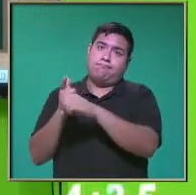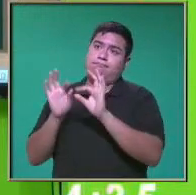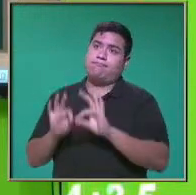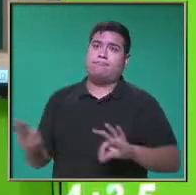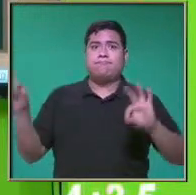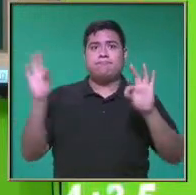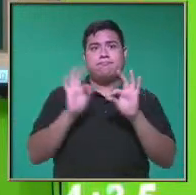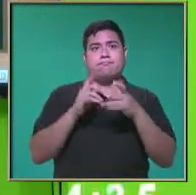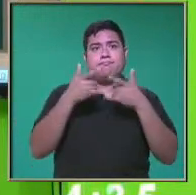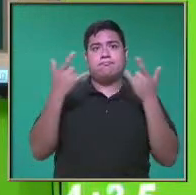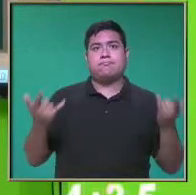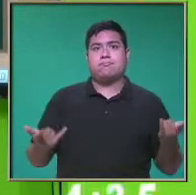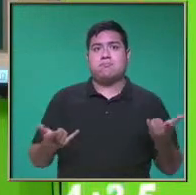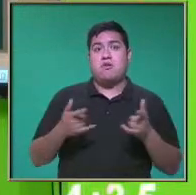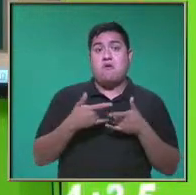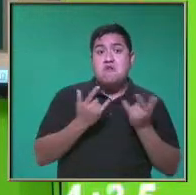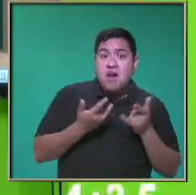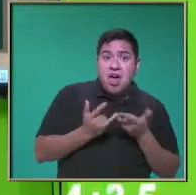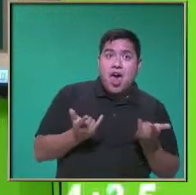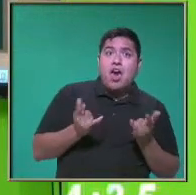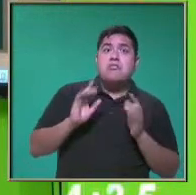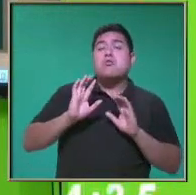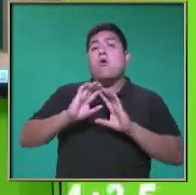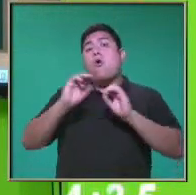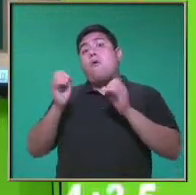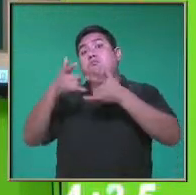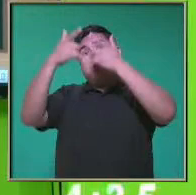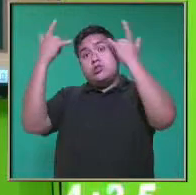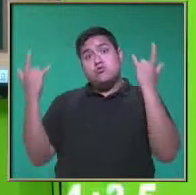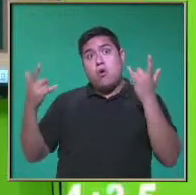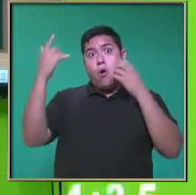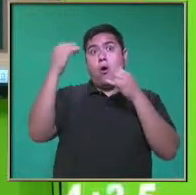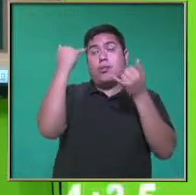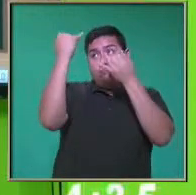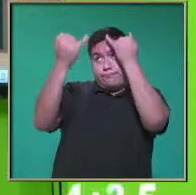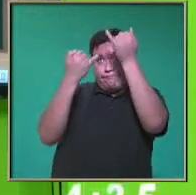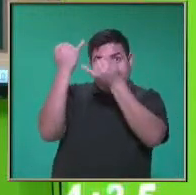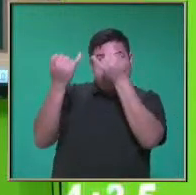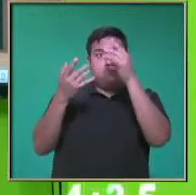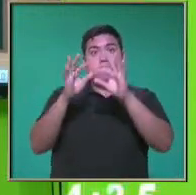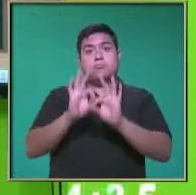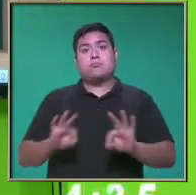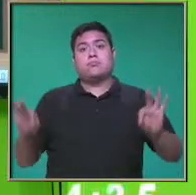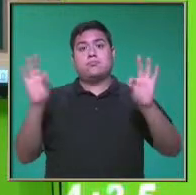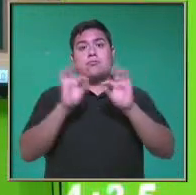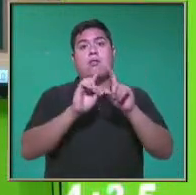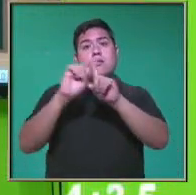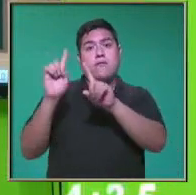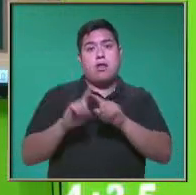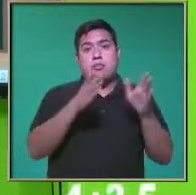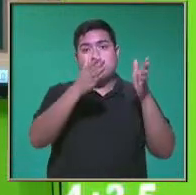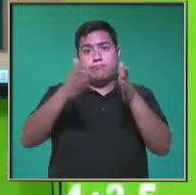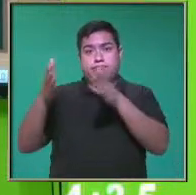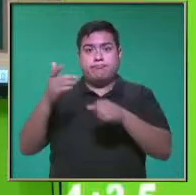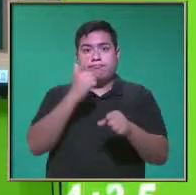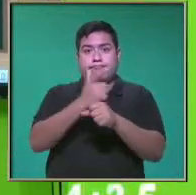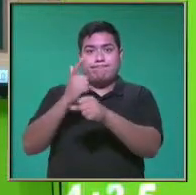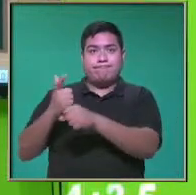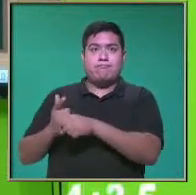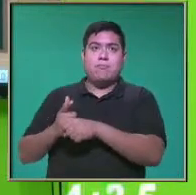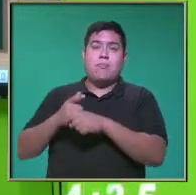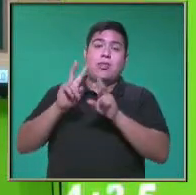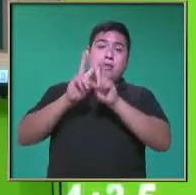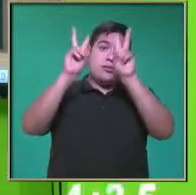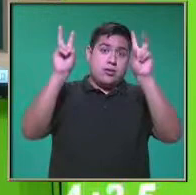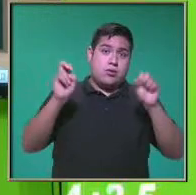importantes de una historia. No importa si es un cuento clásico, si es una fábula, lo que necesitamos es identificar los elementos que la componen. The title,